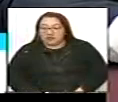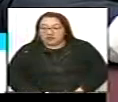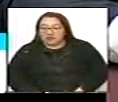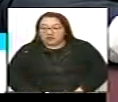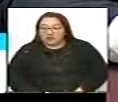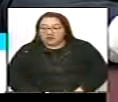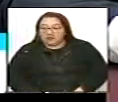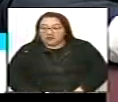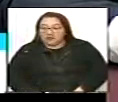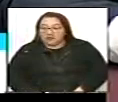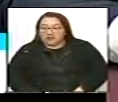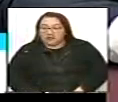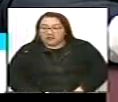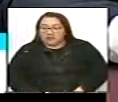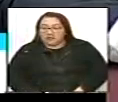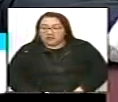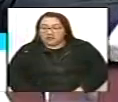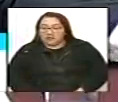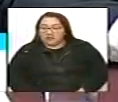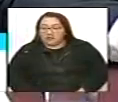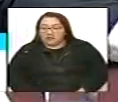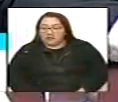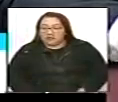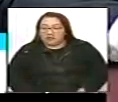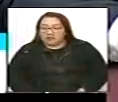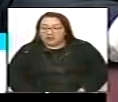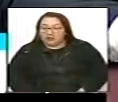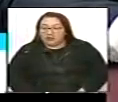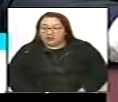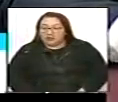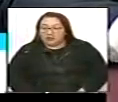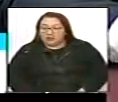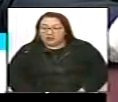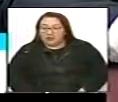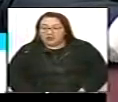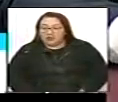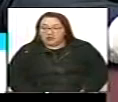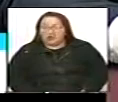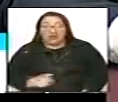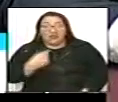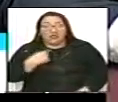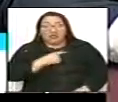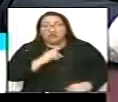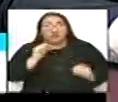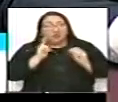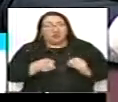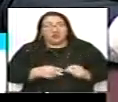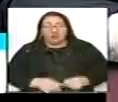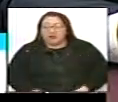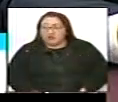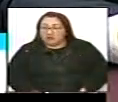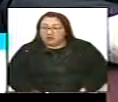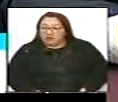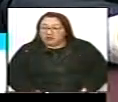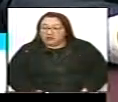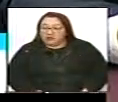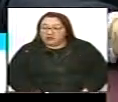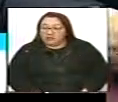Entonces, y aquí se está denunciando por lo mismo prácticamente. Por lo